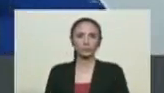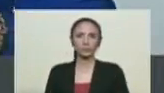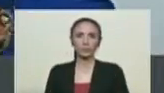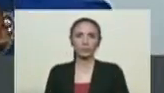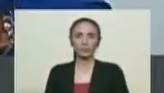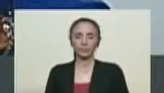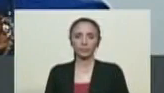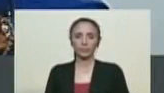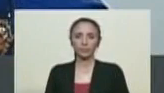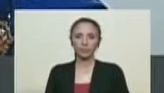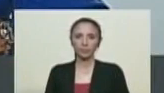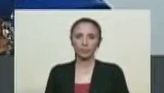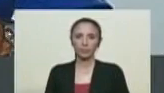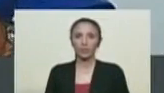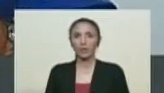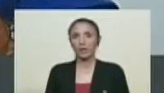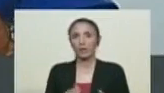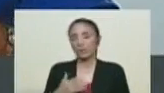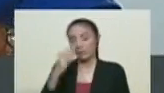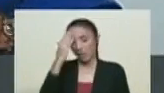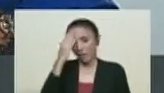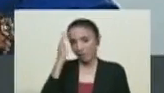porque sabemos que hay una derecha